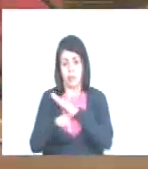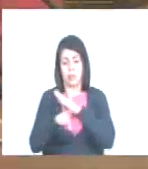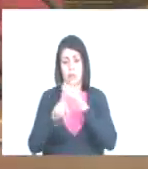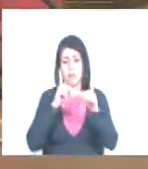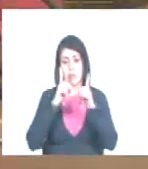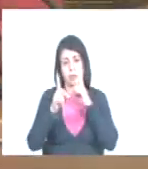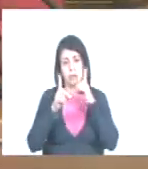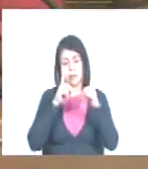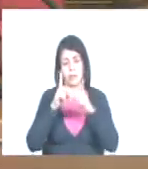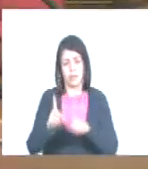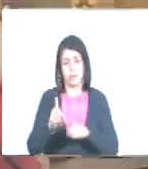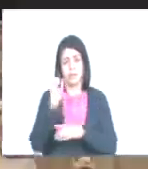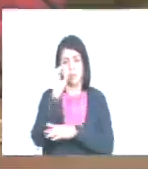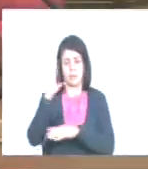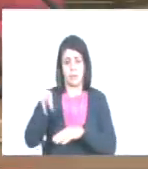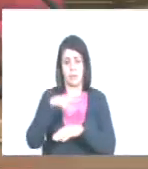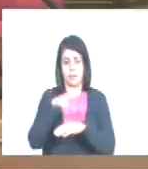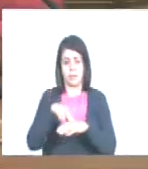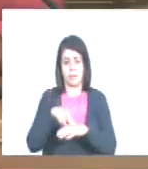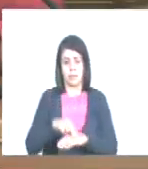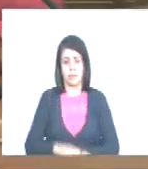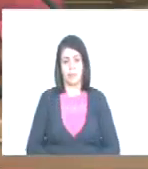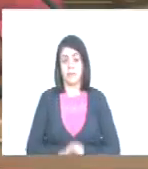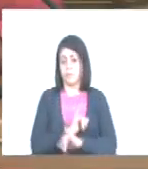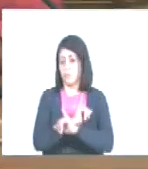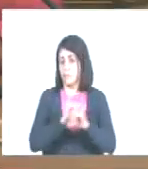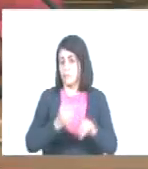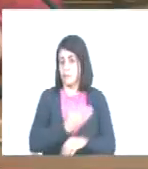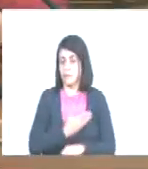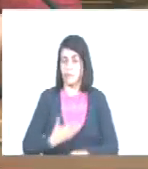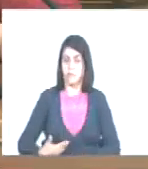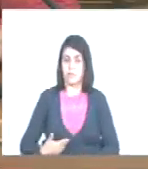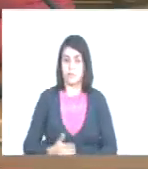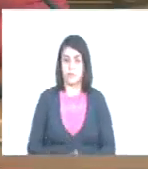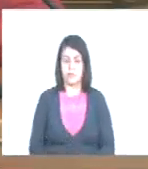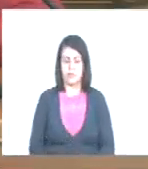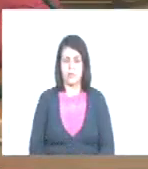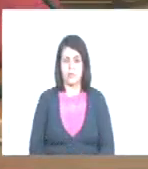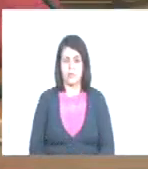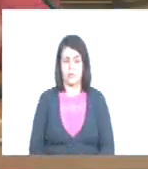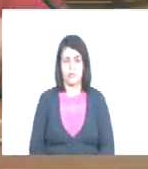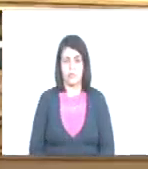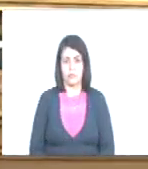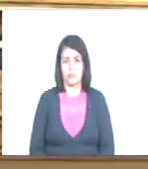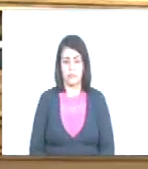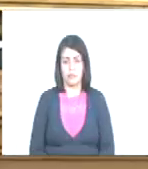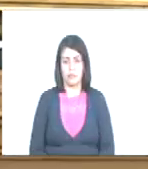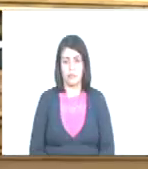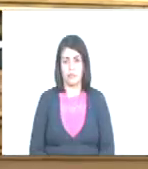interior de la Asamblea. Es todo, ciudadano presidente.